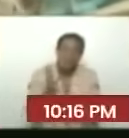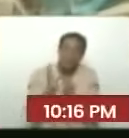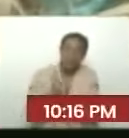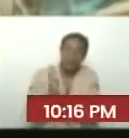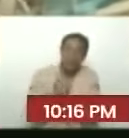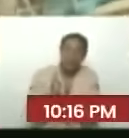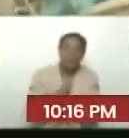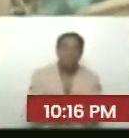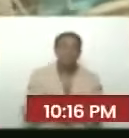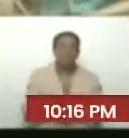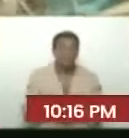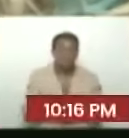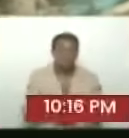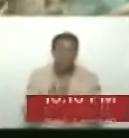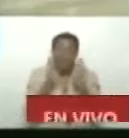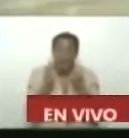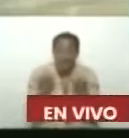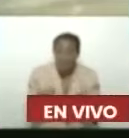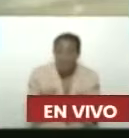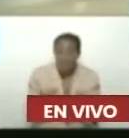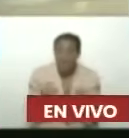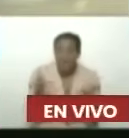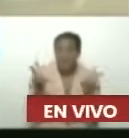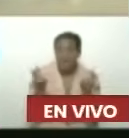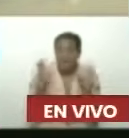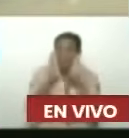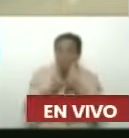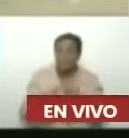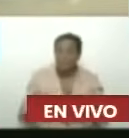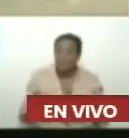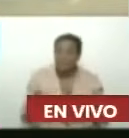patria. ¿Ah? Y hablando de bendiciones,